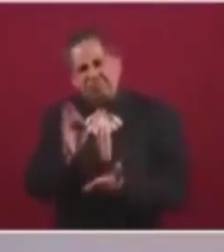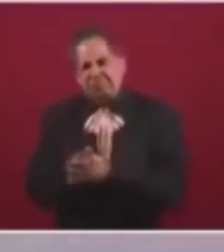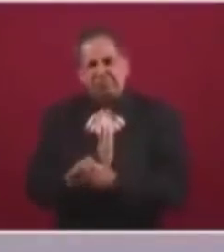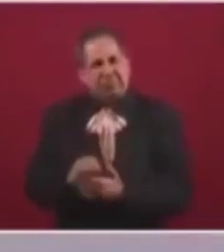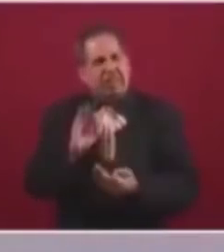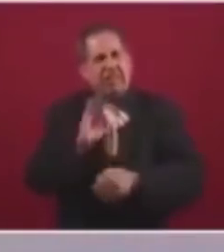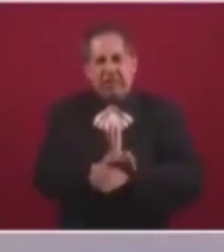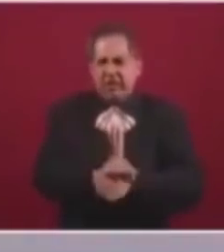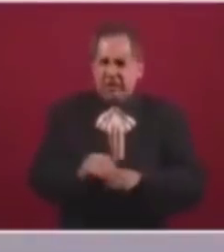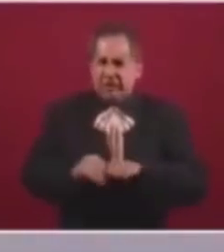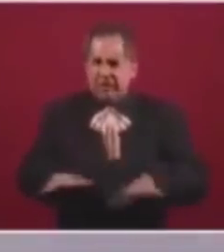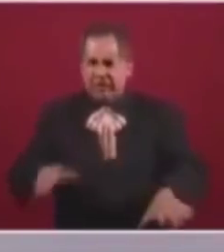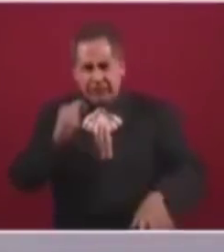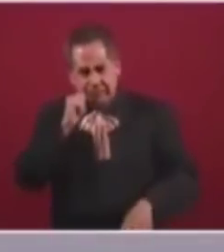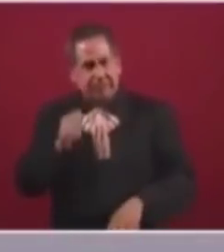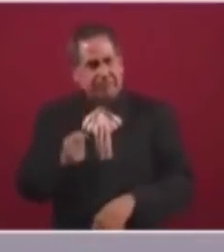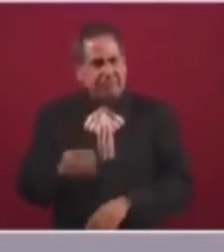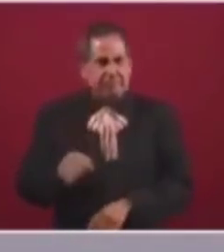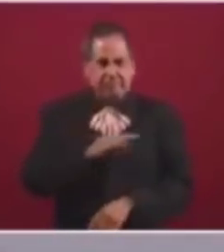No, oh, parce hermoso.